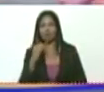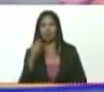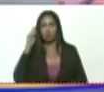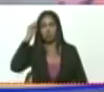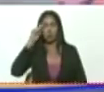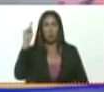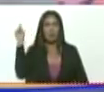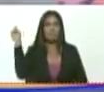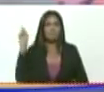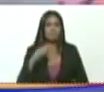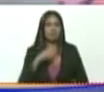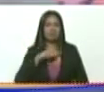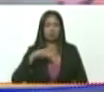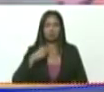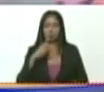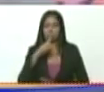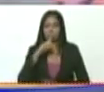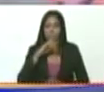meses.